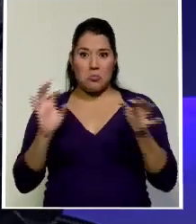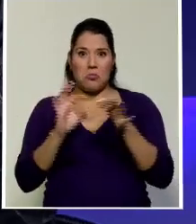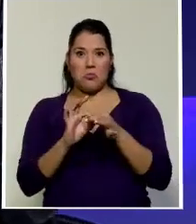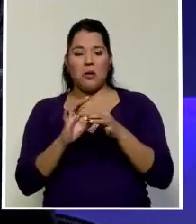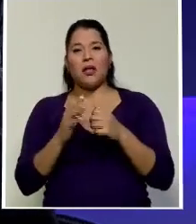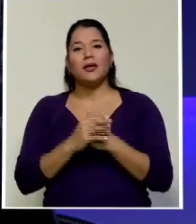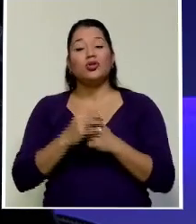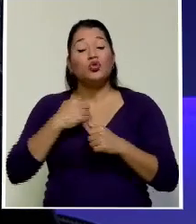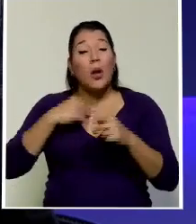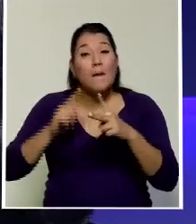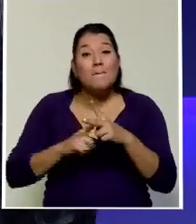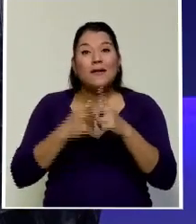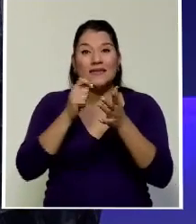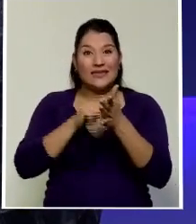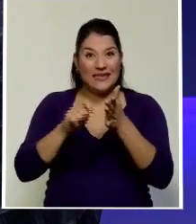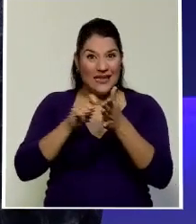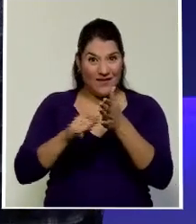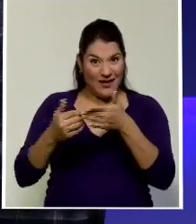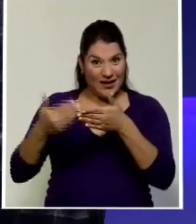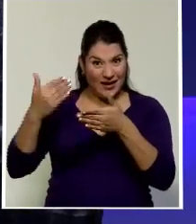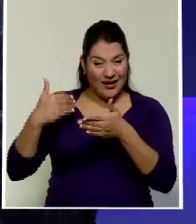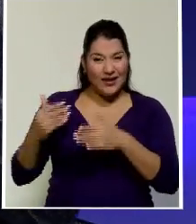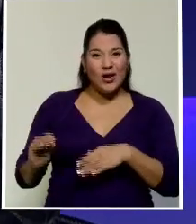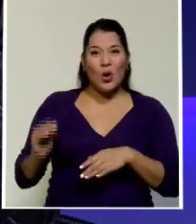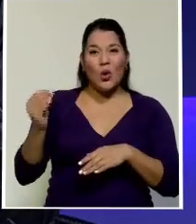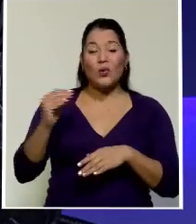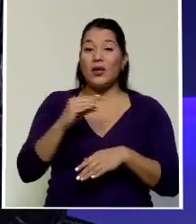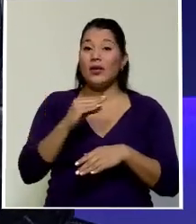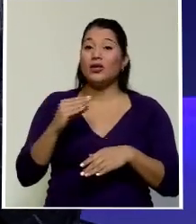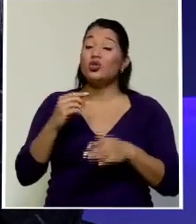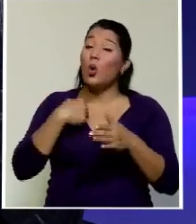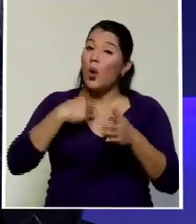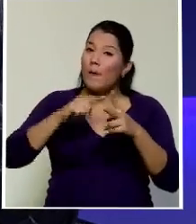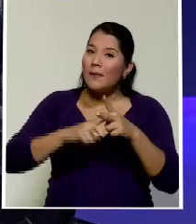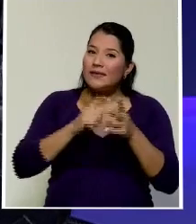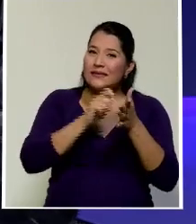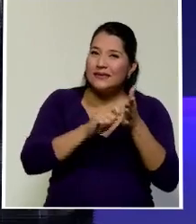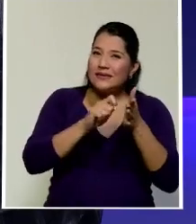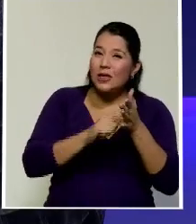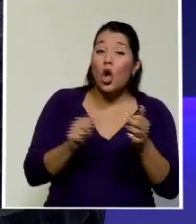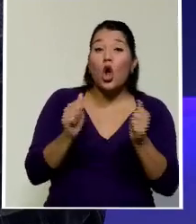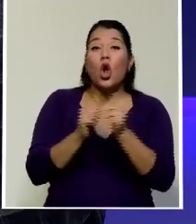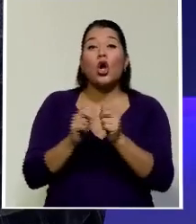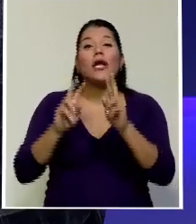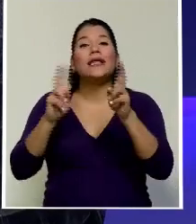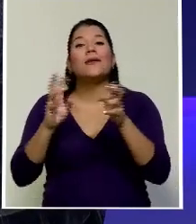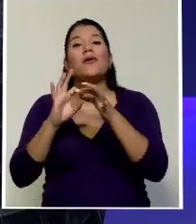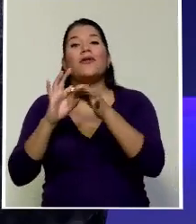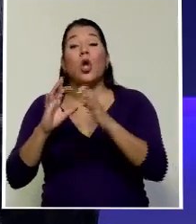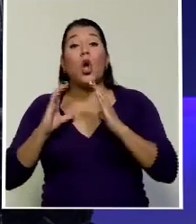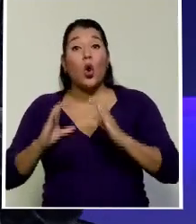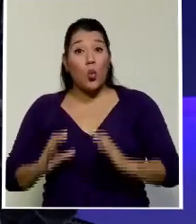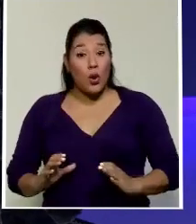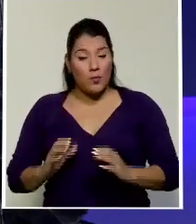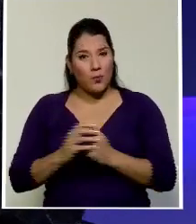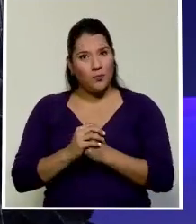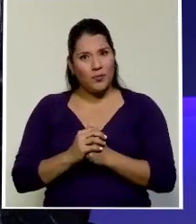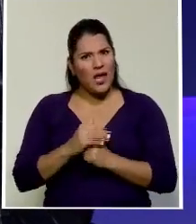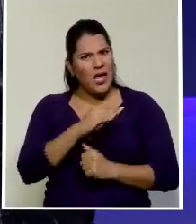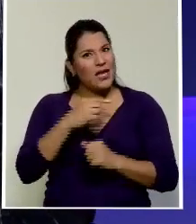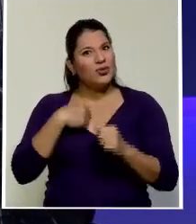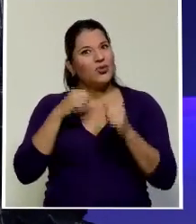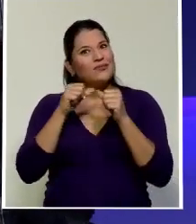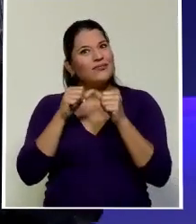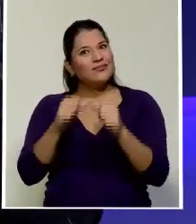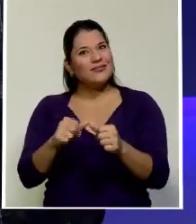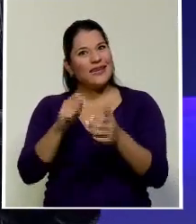y comenzar a escribir en aquellos momentos. Literatura con el tema del cuerpo, además. Y me he mantenido escribiendo